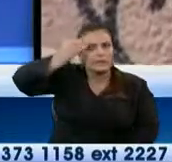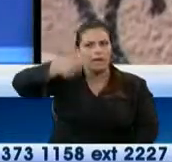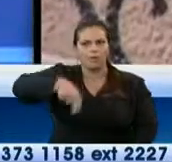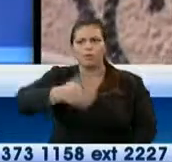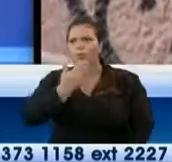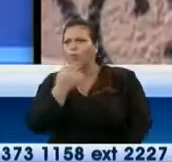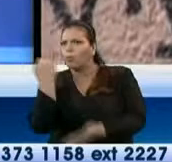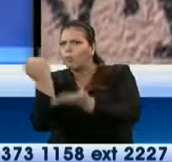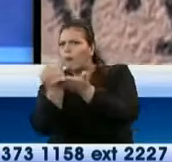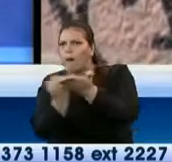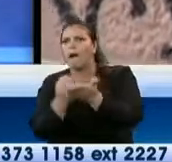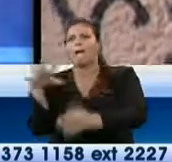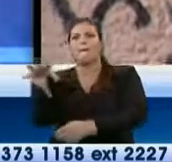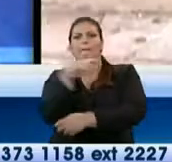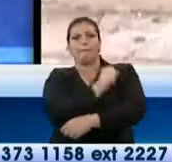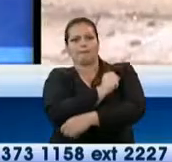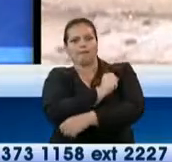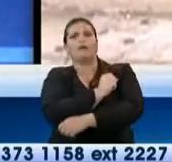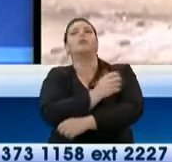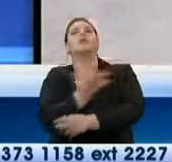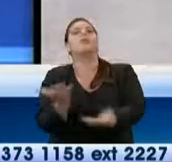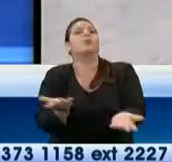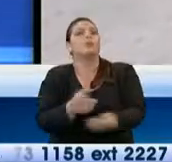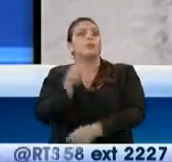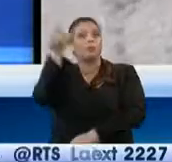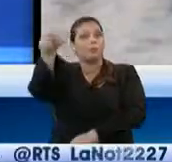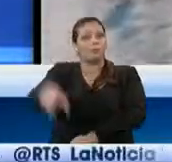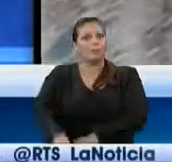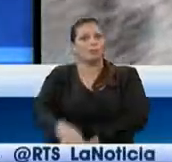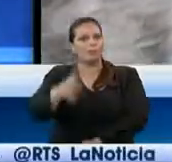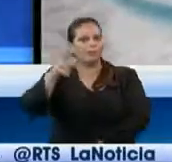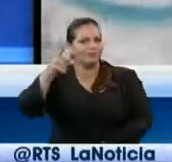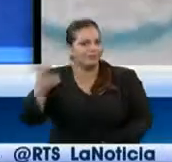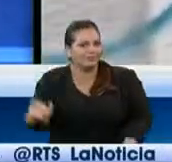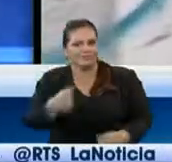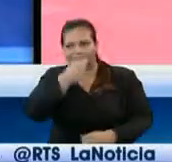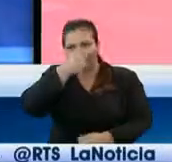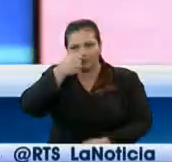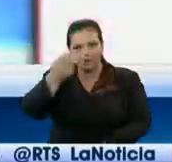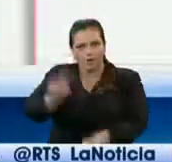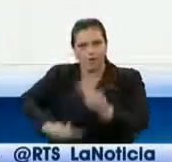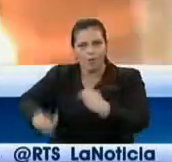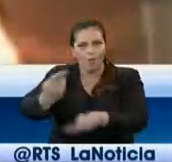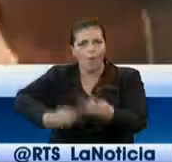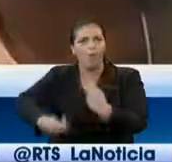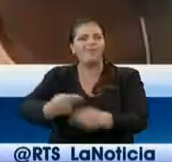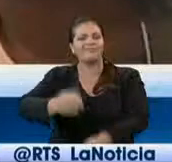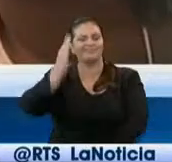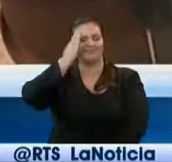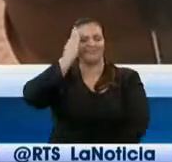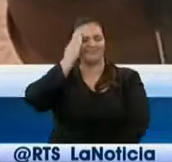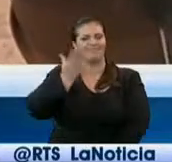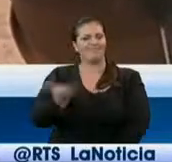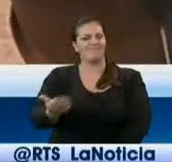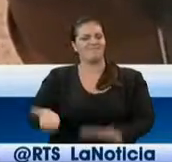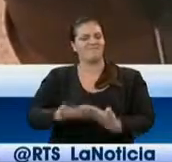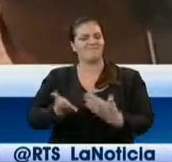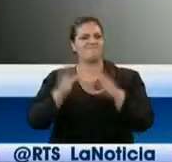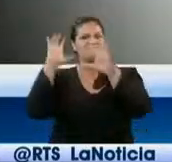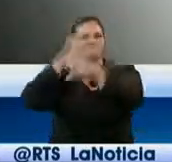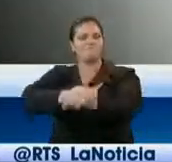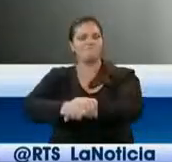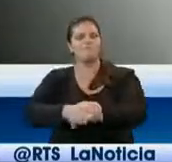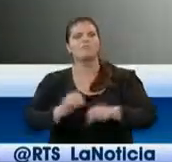a determinar dónde es que están laborando estas actividades ilegales y ilícitas. Y que su lucha es de frente contra